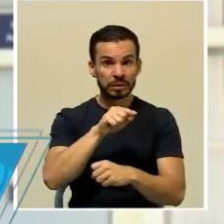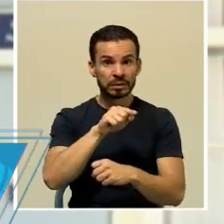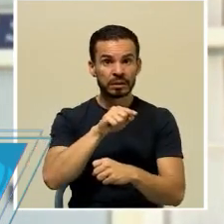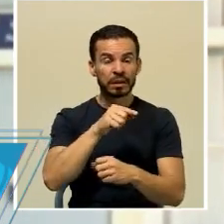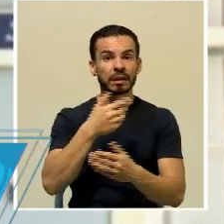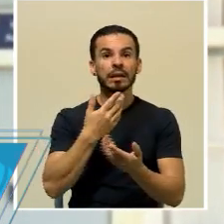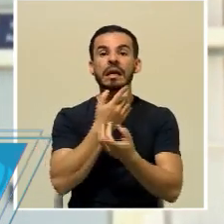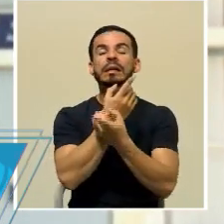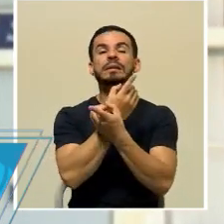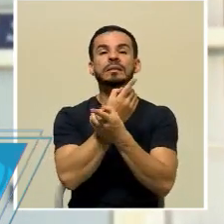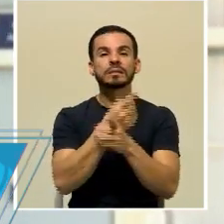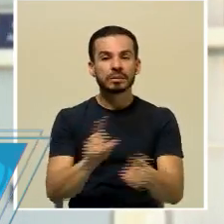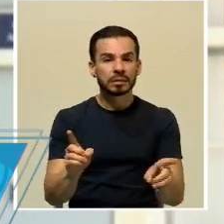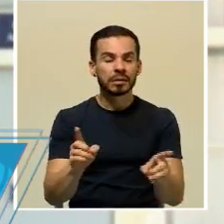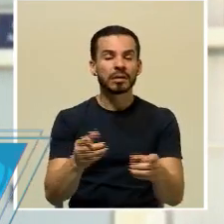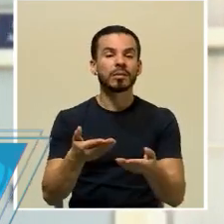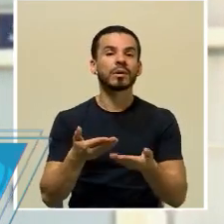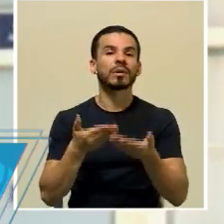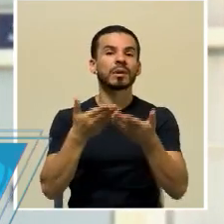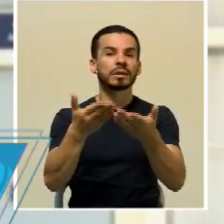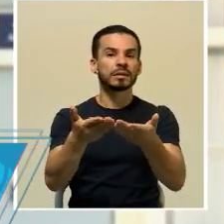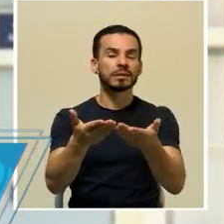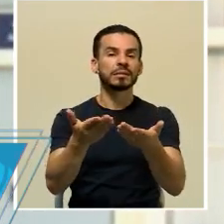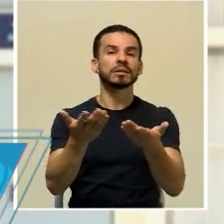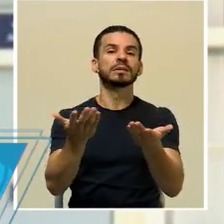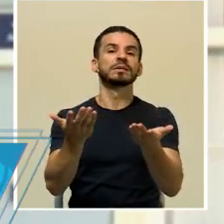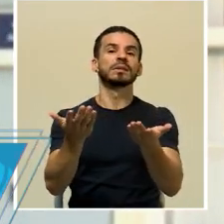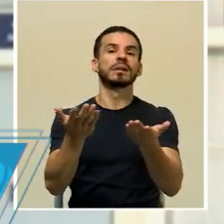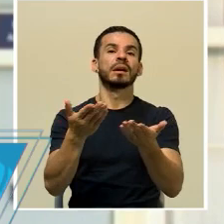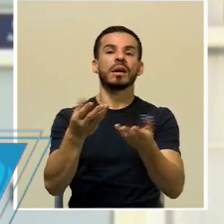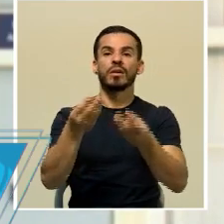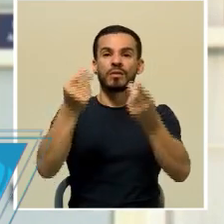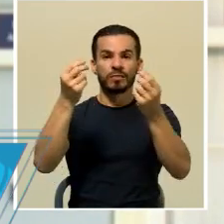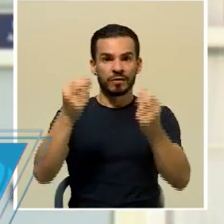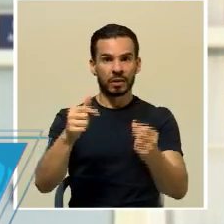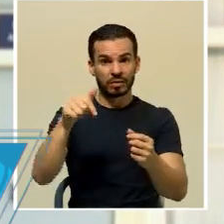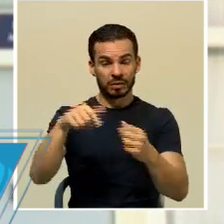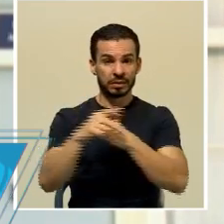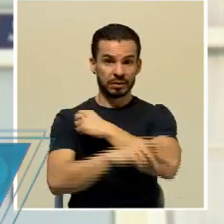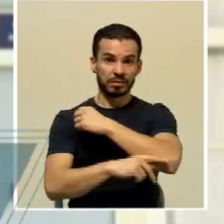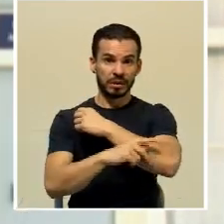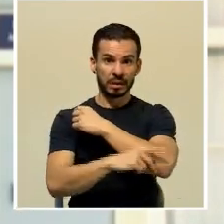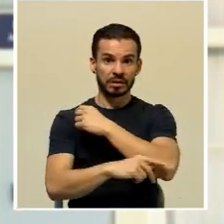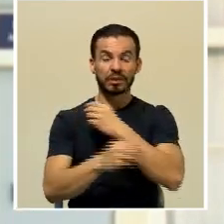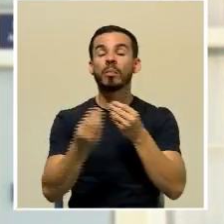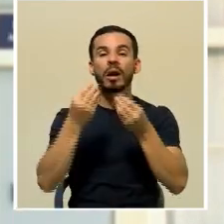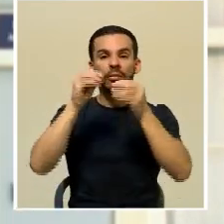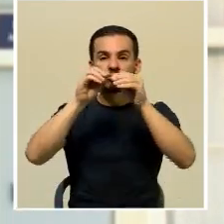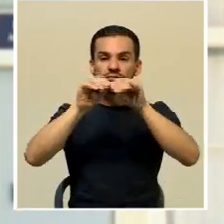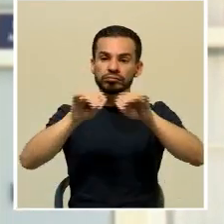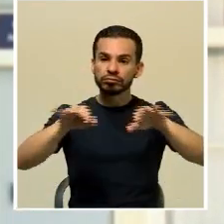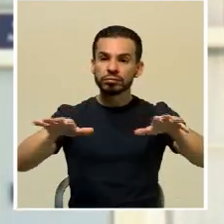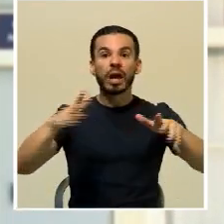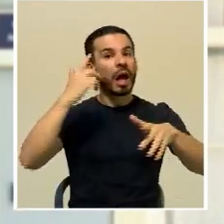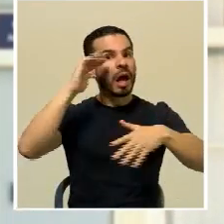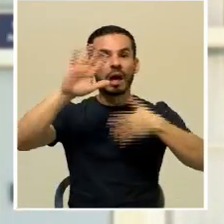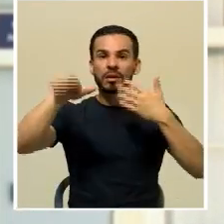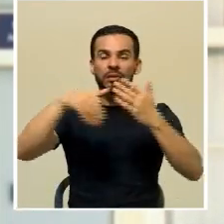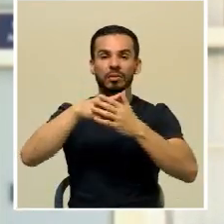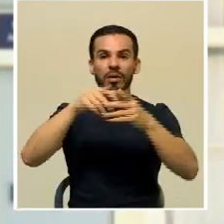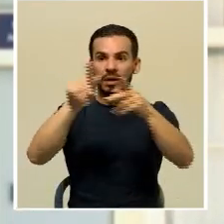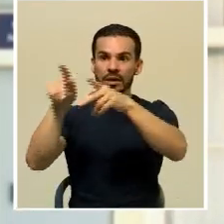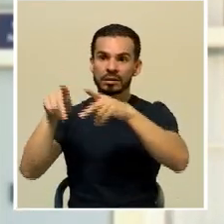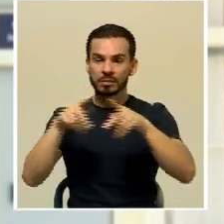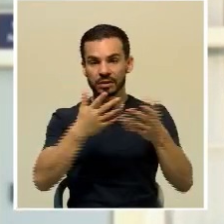se democratizan los recursos en este país, o sea, llegan a todo el territorio